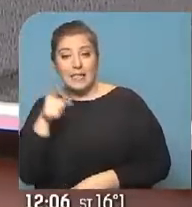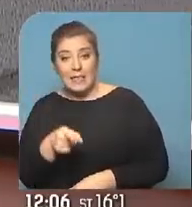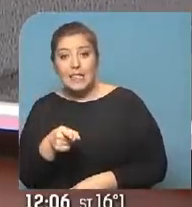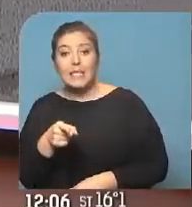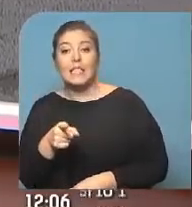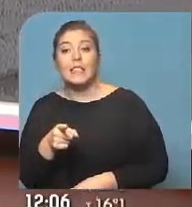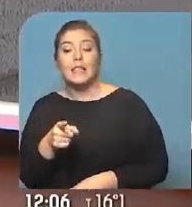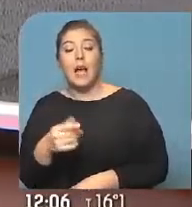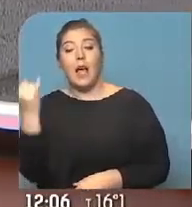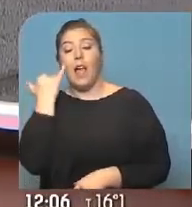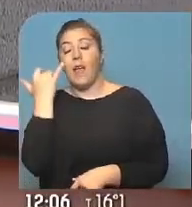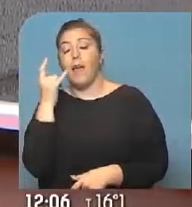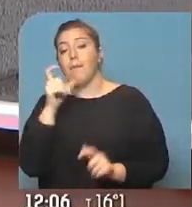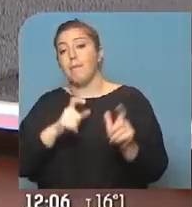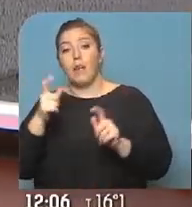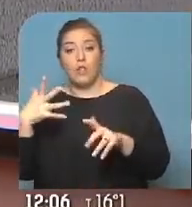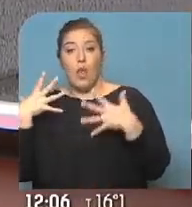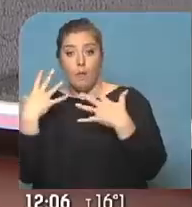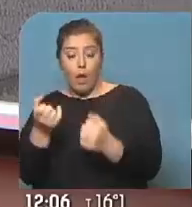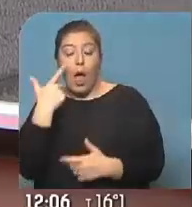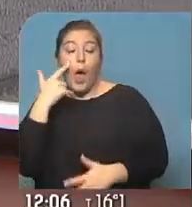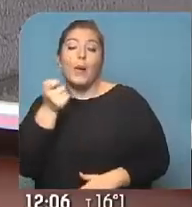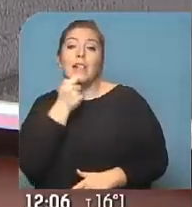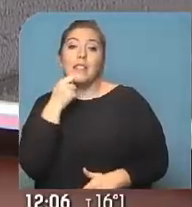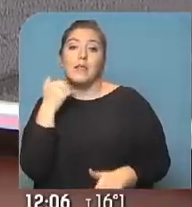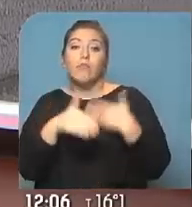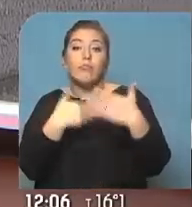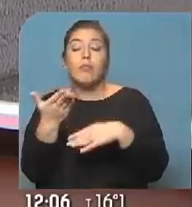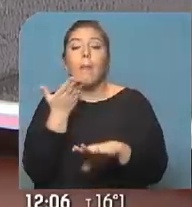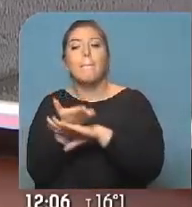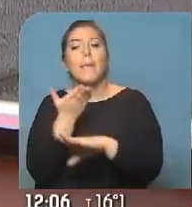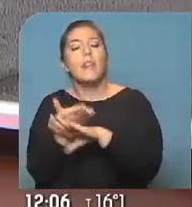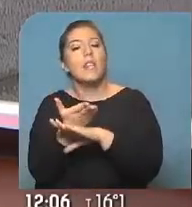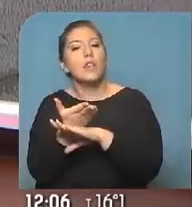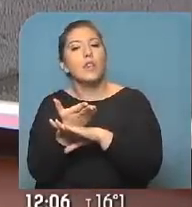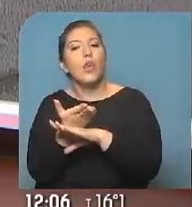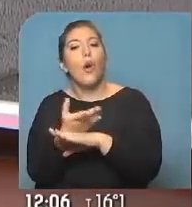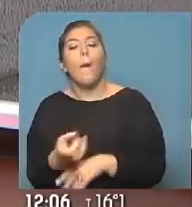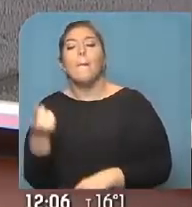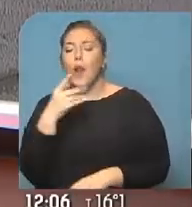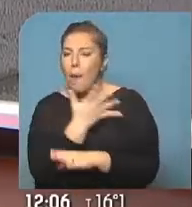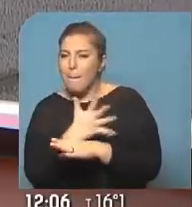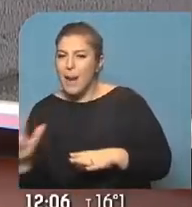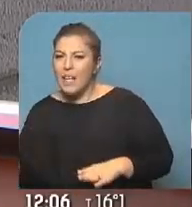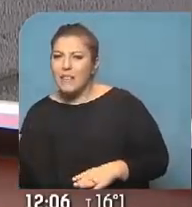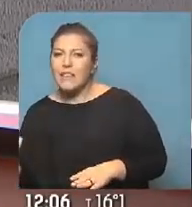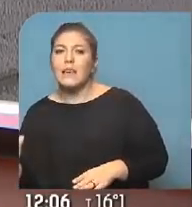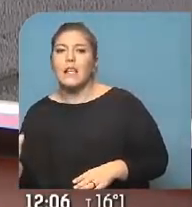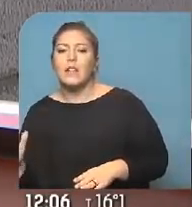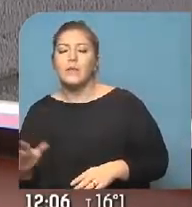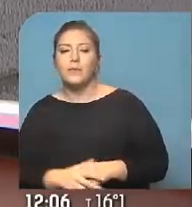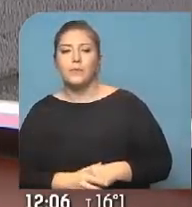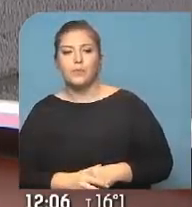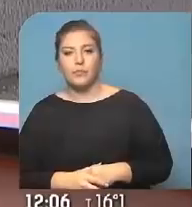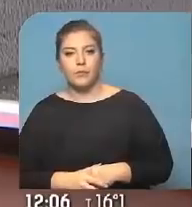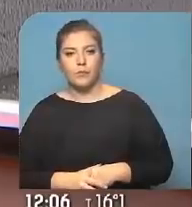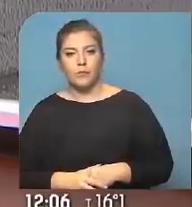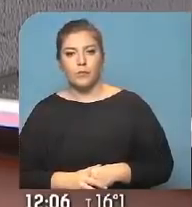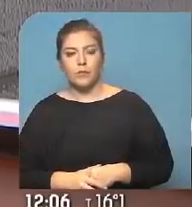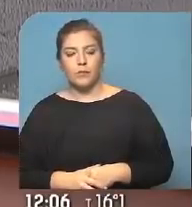y de su entorno. Habrá que esperar a ver si prospera o no el pedido de recusación. Pero más allá de esto, desde el lado, del otro lado del